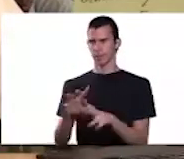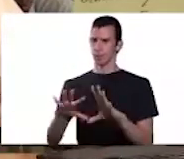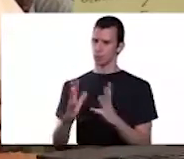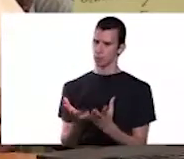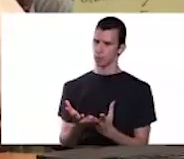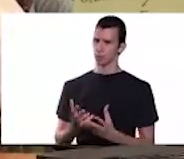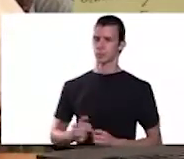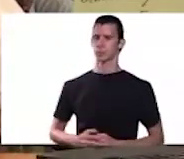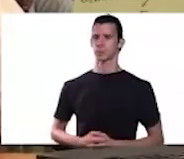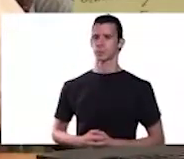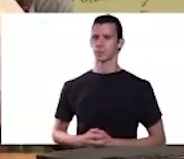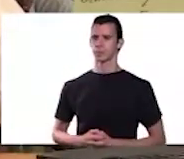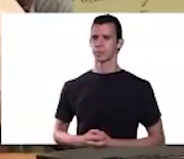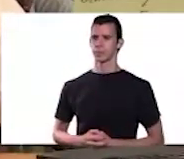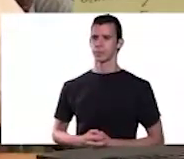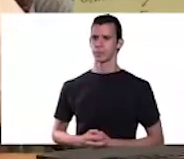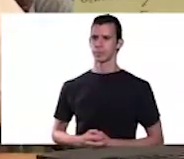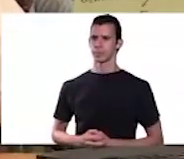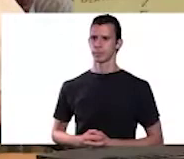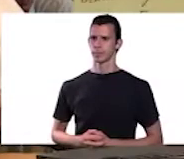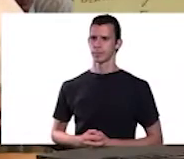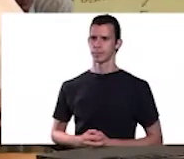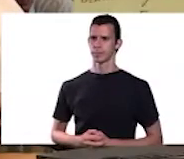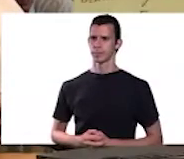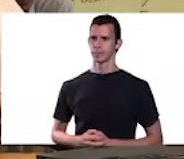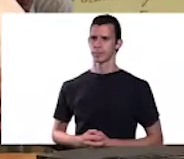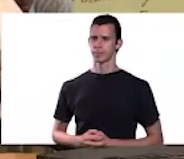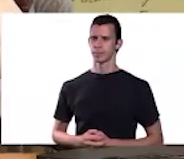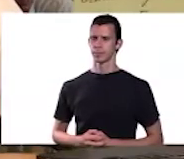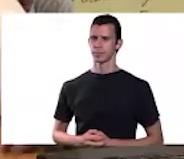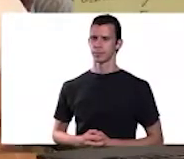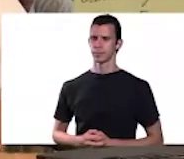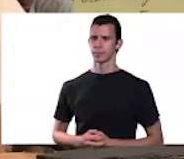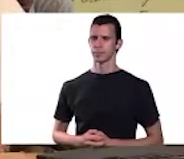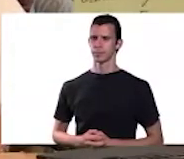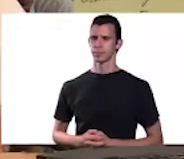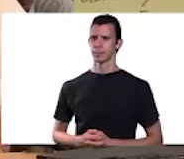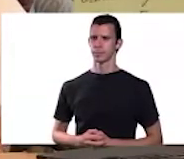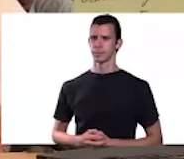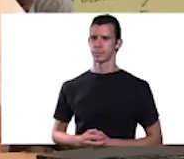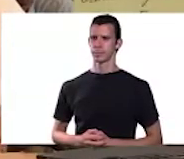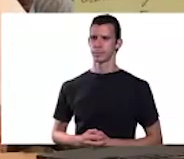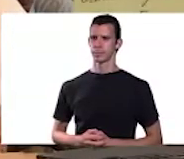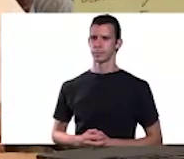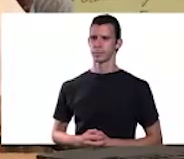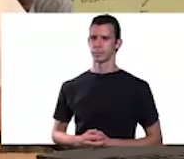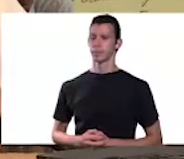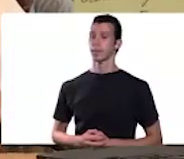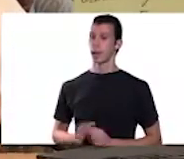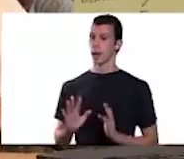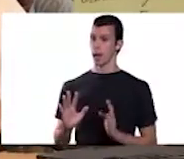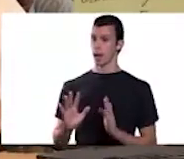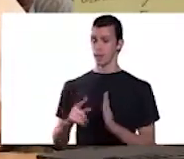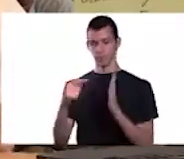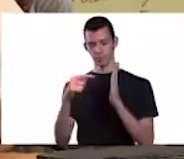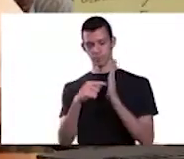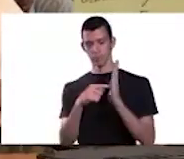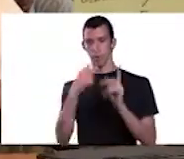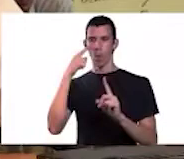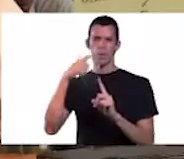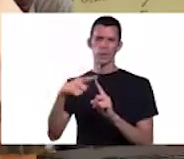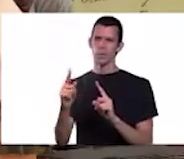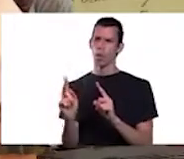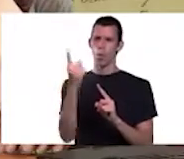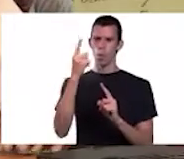de estos que nosotros vamos a orientarles en este momento. El primer objetivo que planteamos para